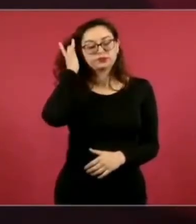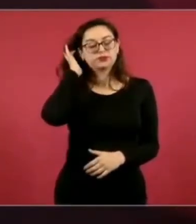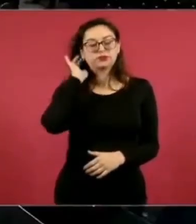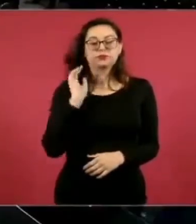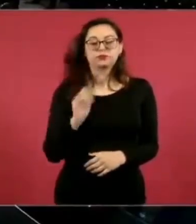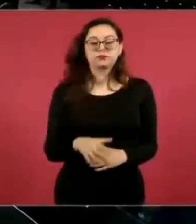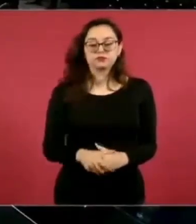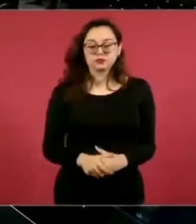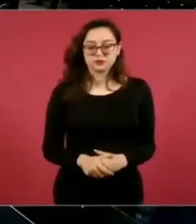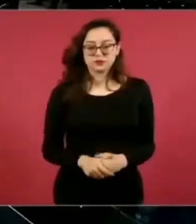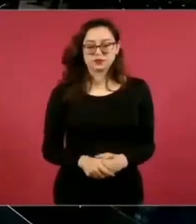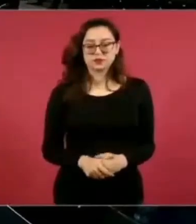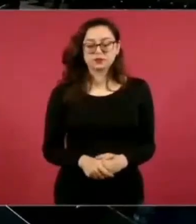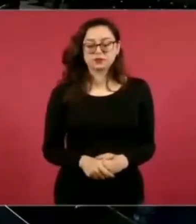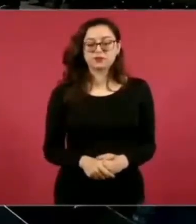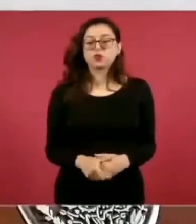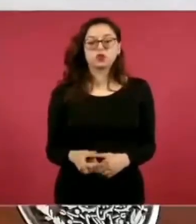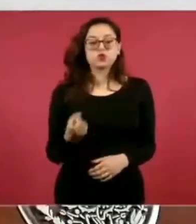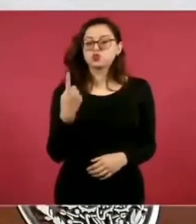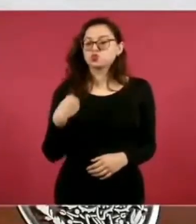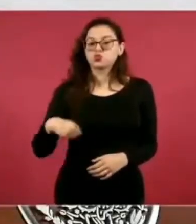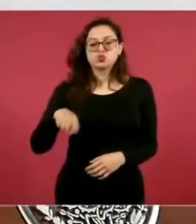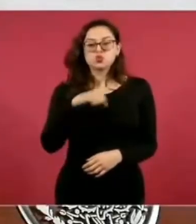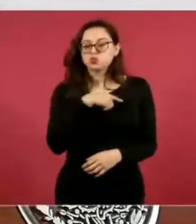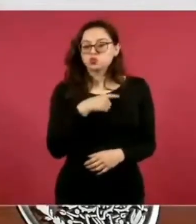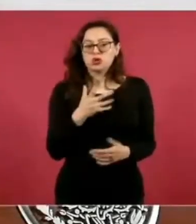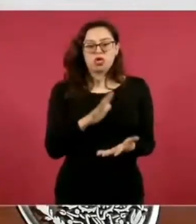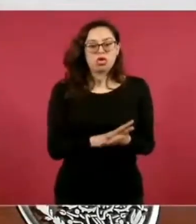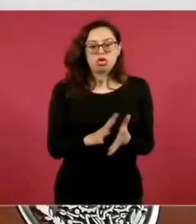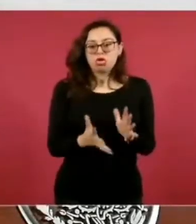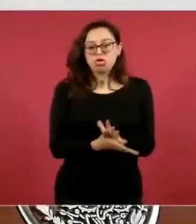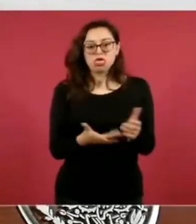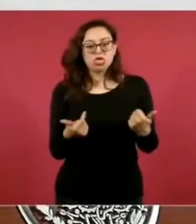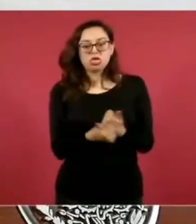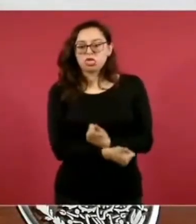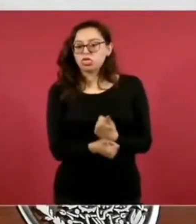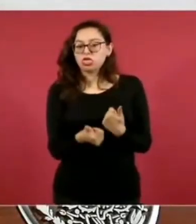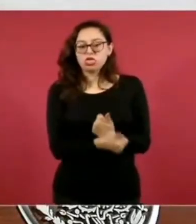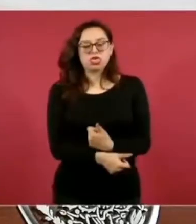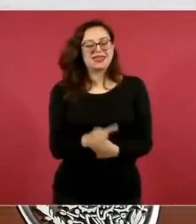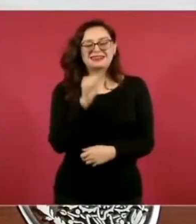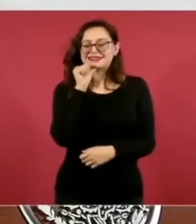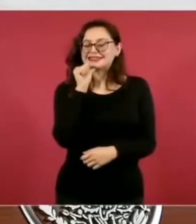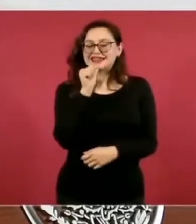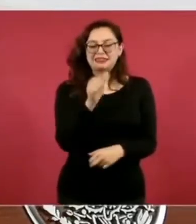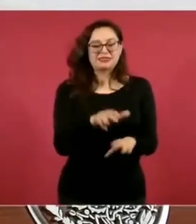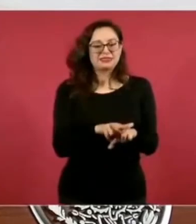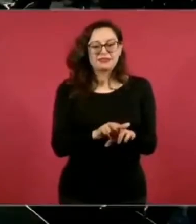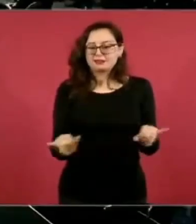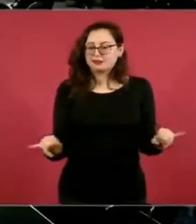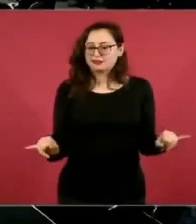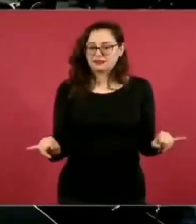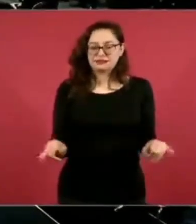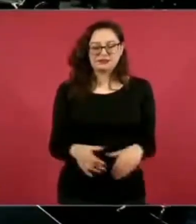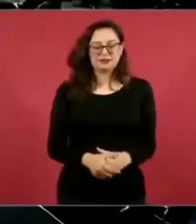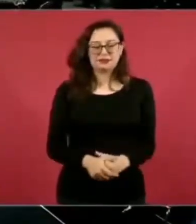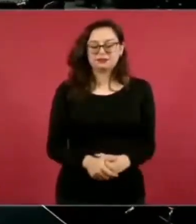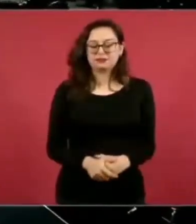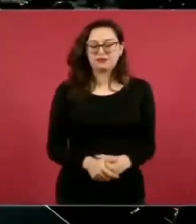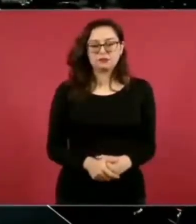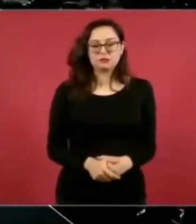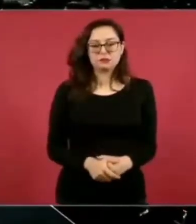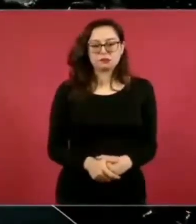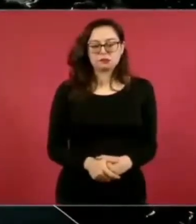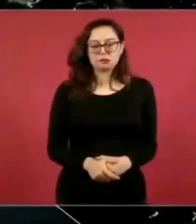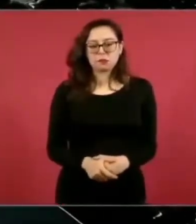No vamos nosotros a ser tapadera de nadie. ¿Sabía su gobierno, presidente, que un comandante de la